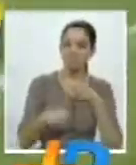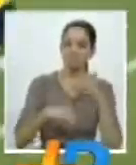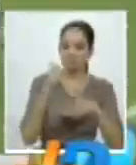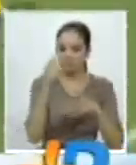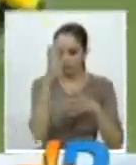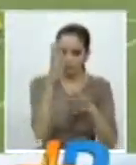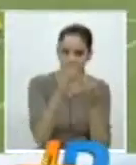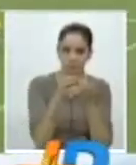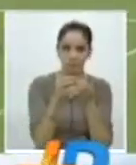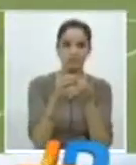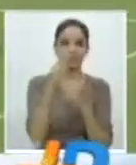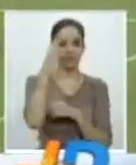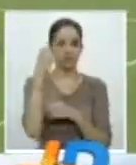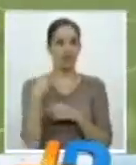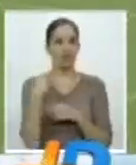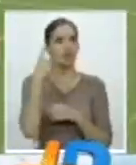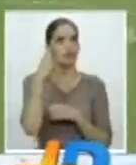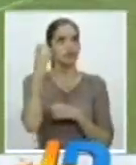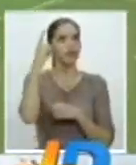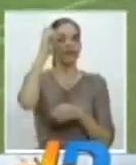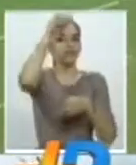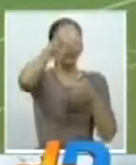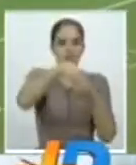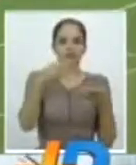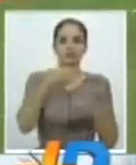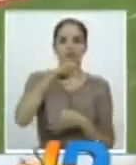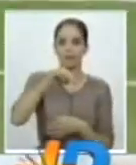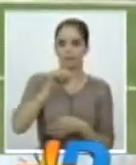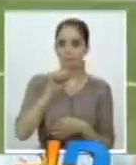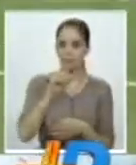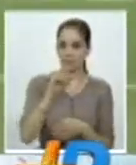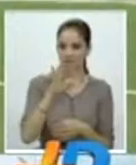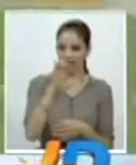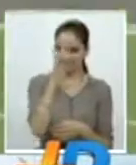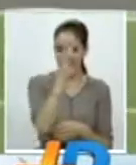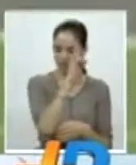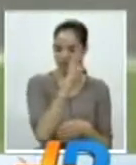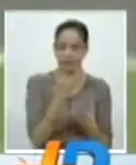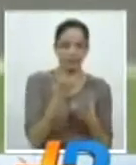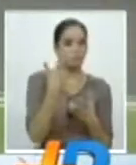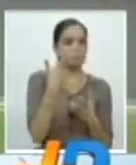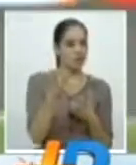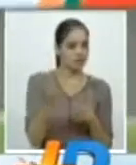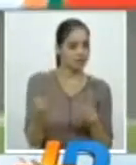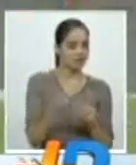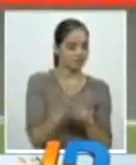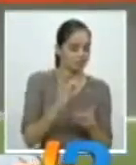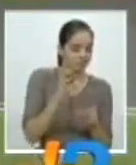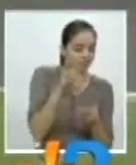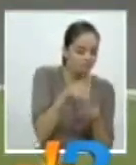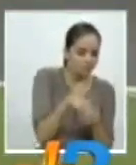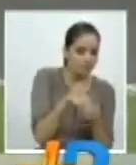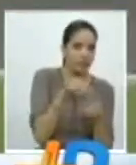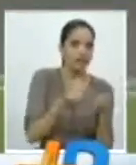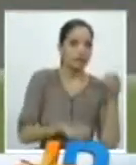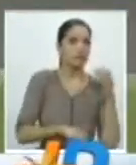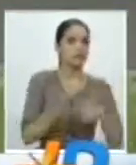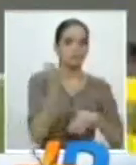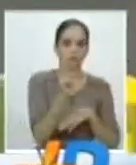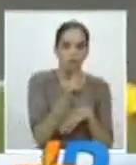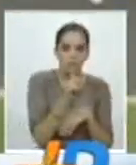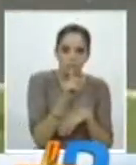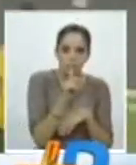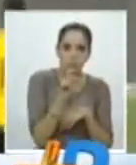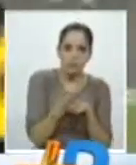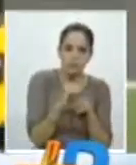El sueño de Falcao de llegar al Real Madrid es casi una realidad. Aún se encuentra en su fase inicial, pero el Madrid ha comenzado a actuar de forma silenciosa